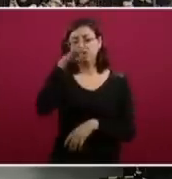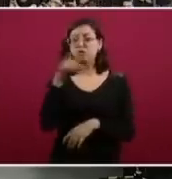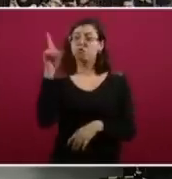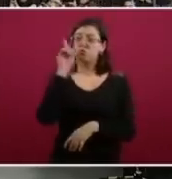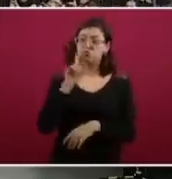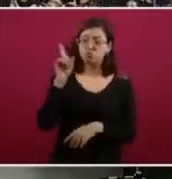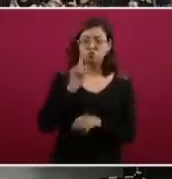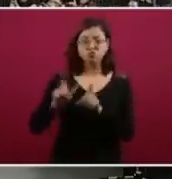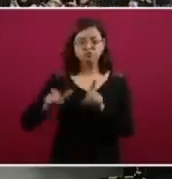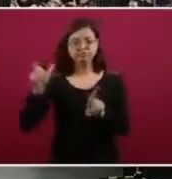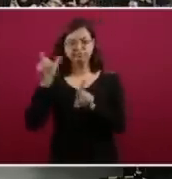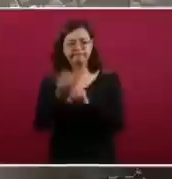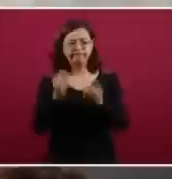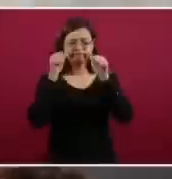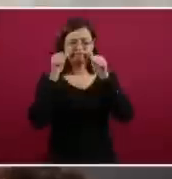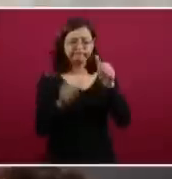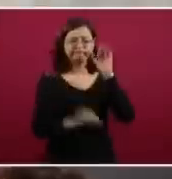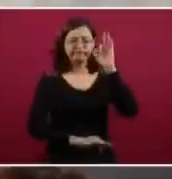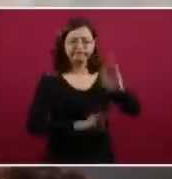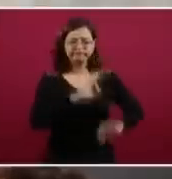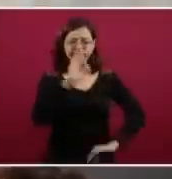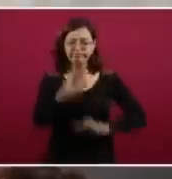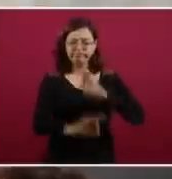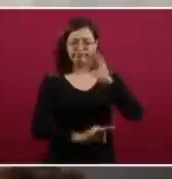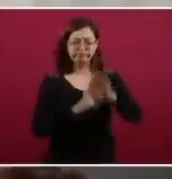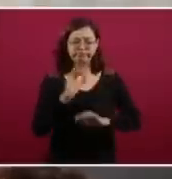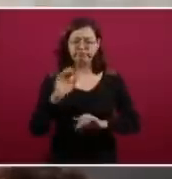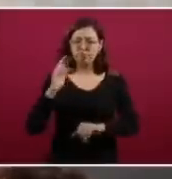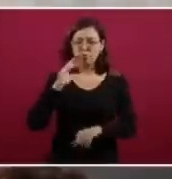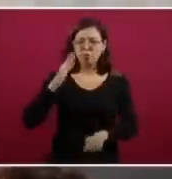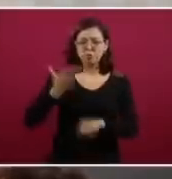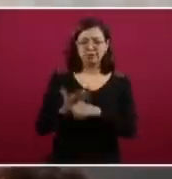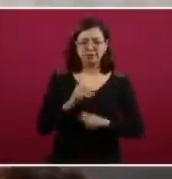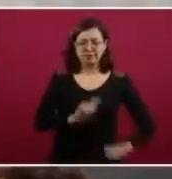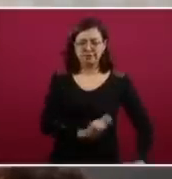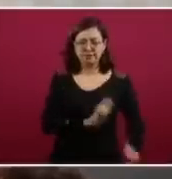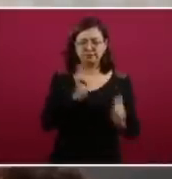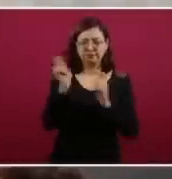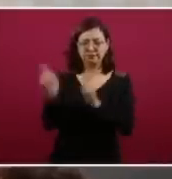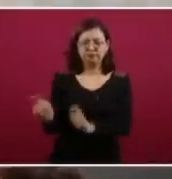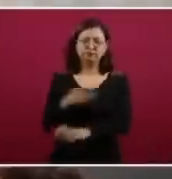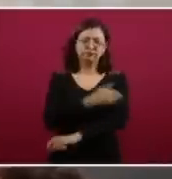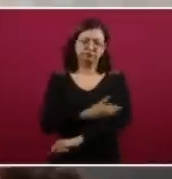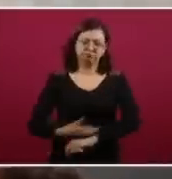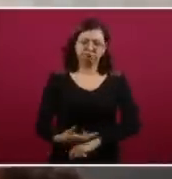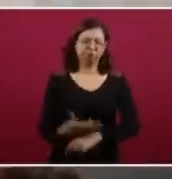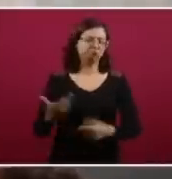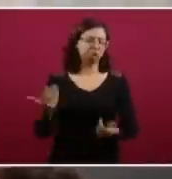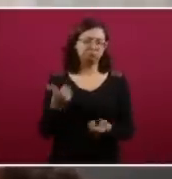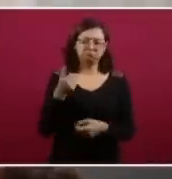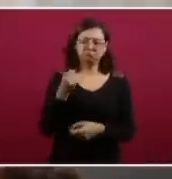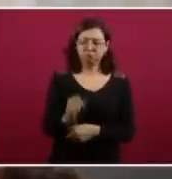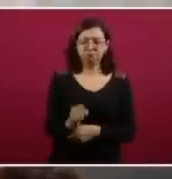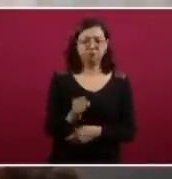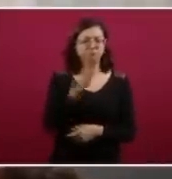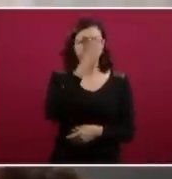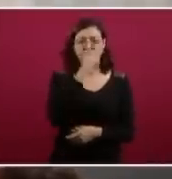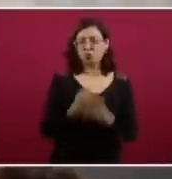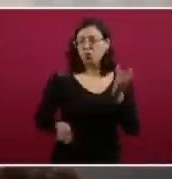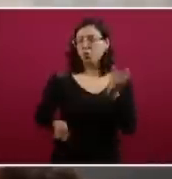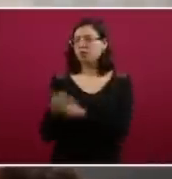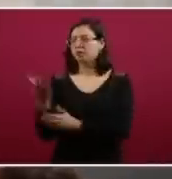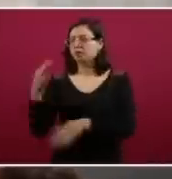ellas están al cuidado de estas personas en su hogar, de estos integrantes de su familia, y no pueden